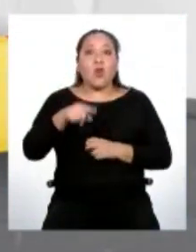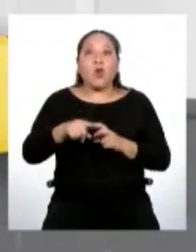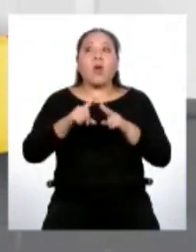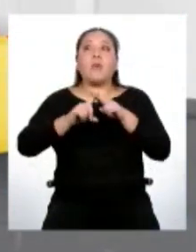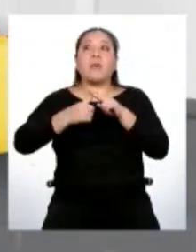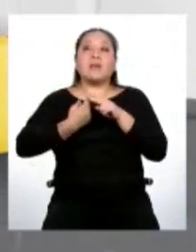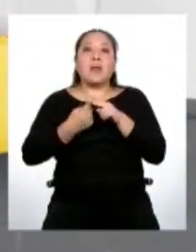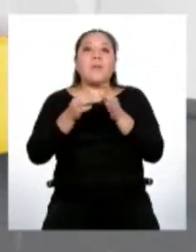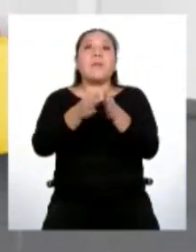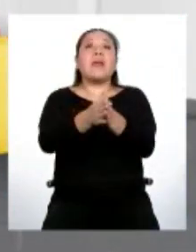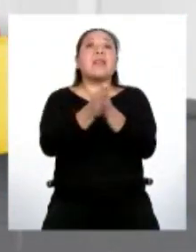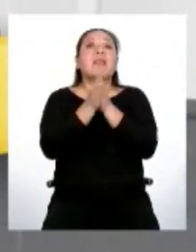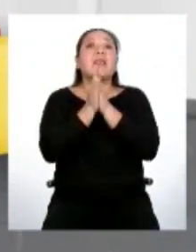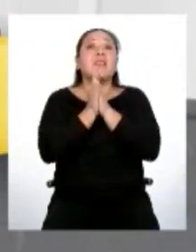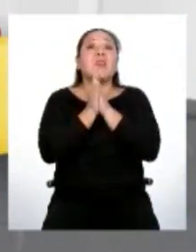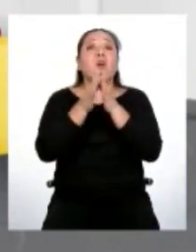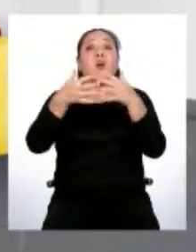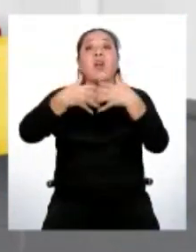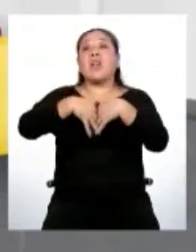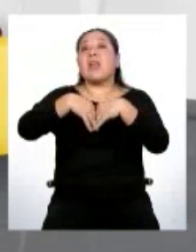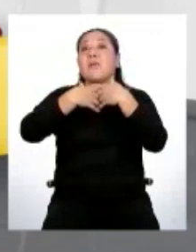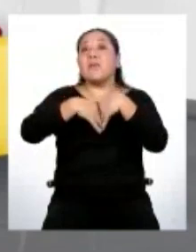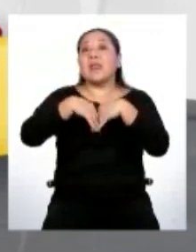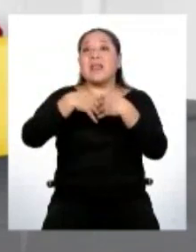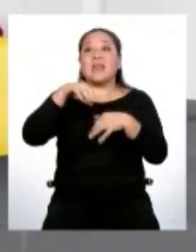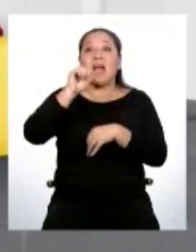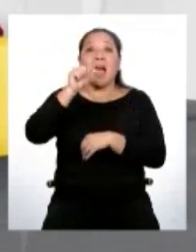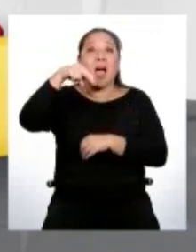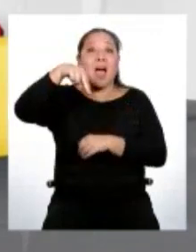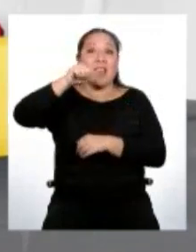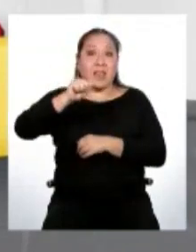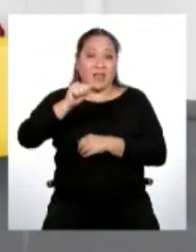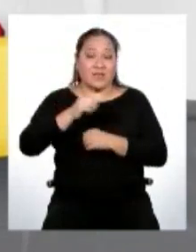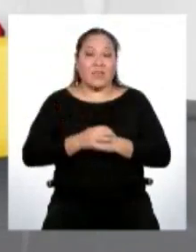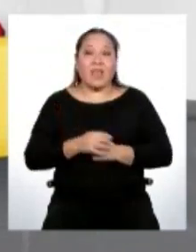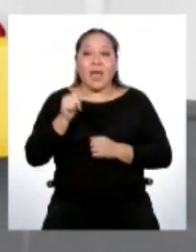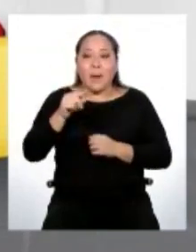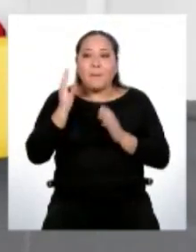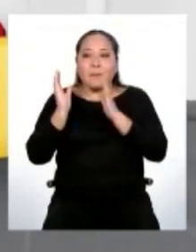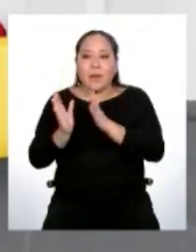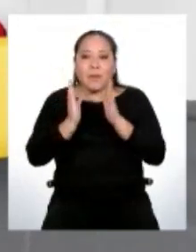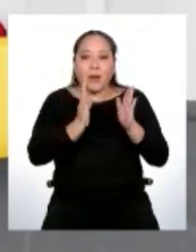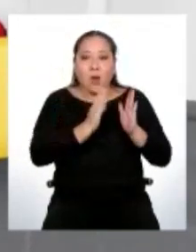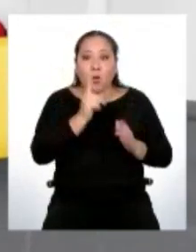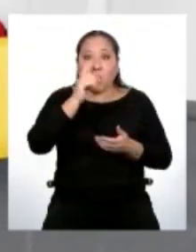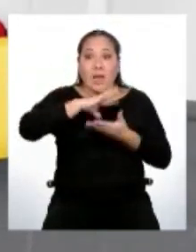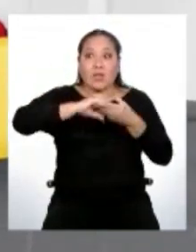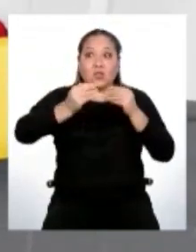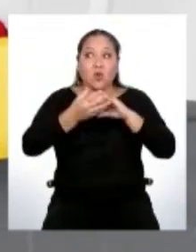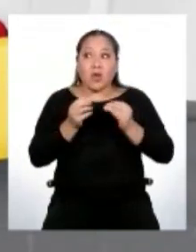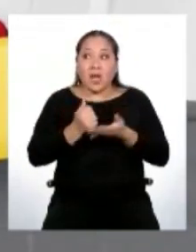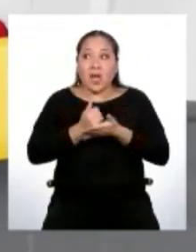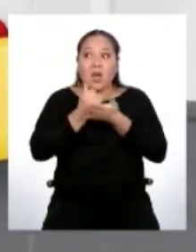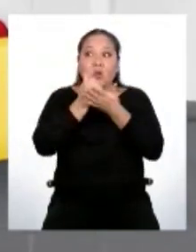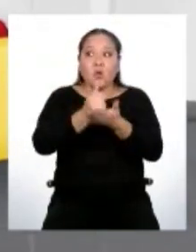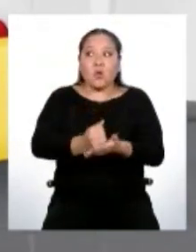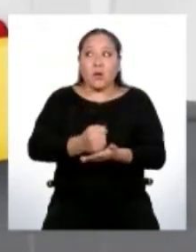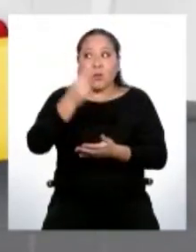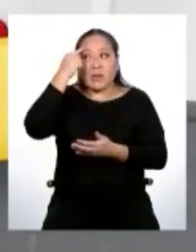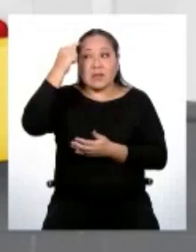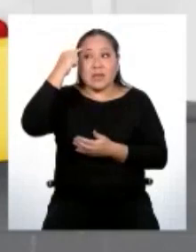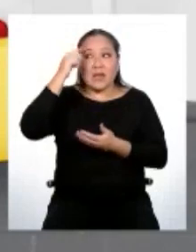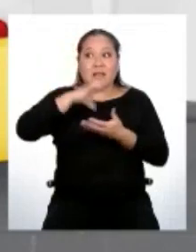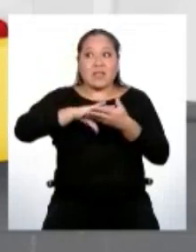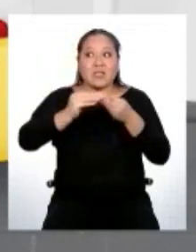del pedido que nos hizo la Ana. Crear una historia que ayude a concientizar a las personas sobre el daño